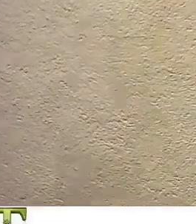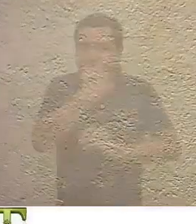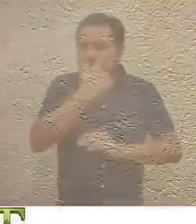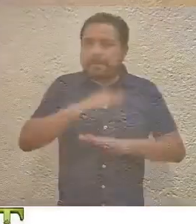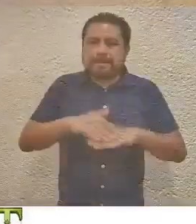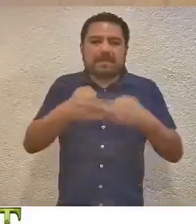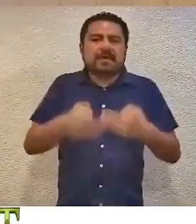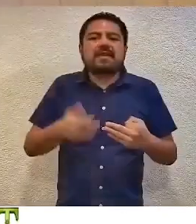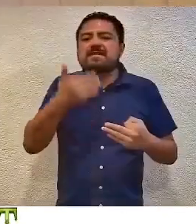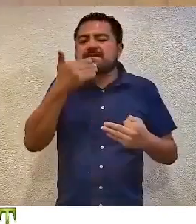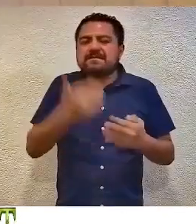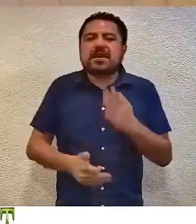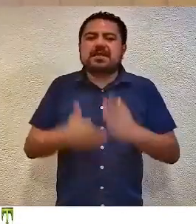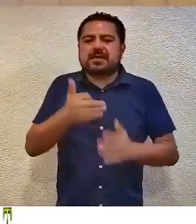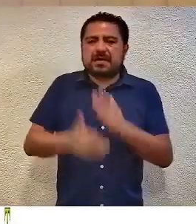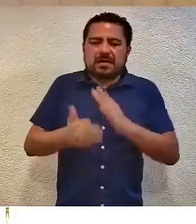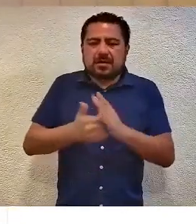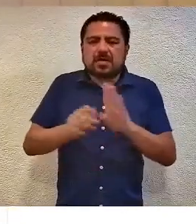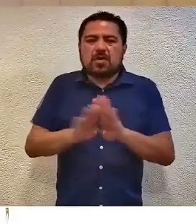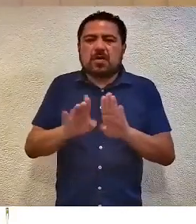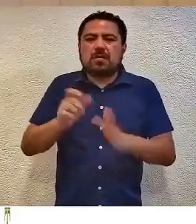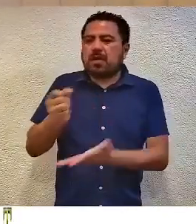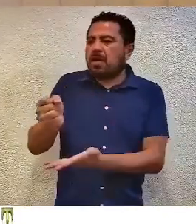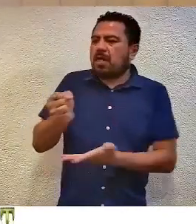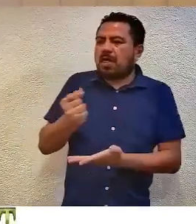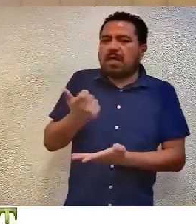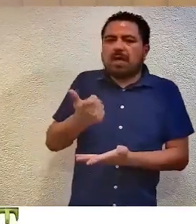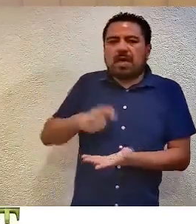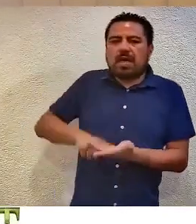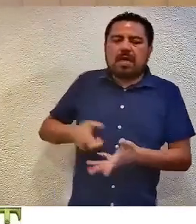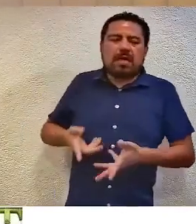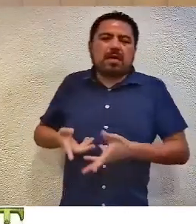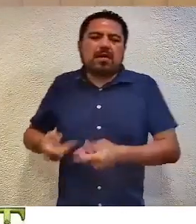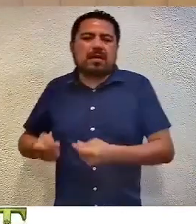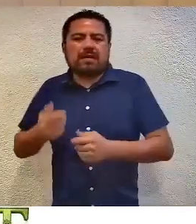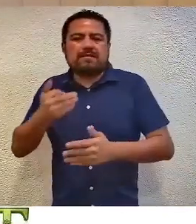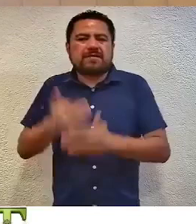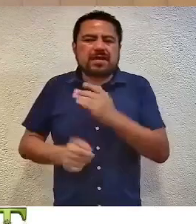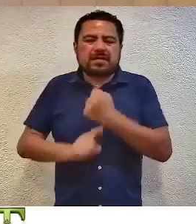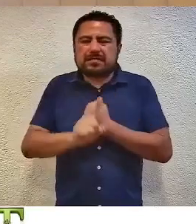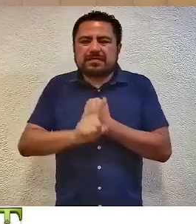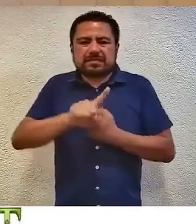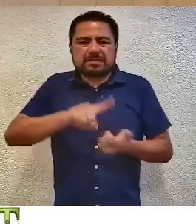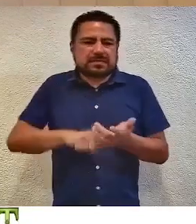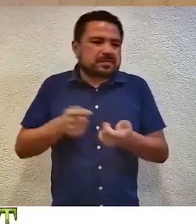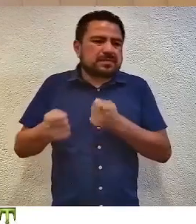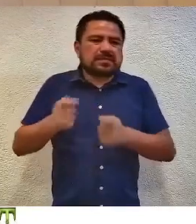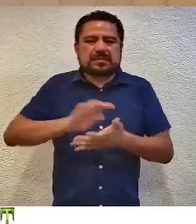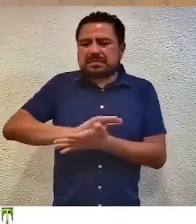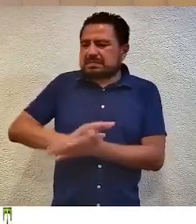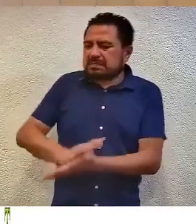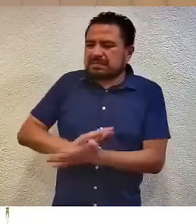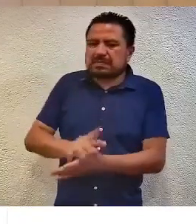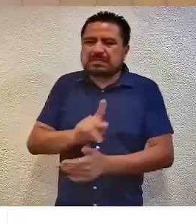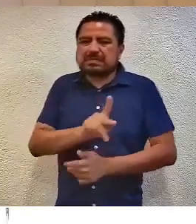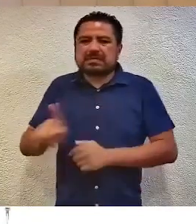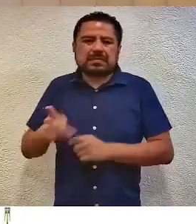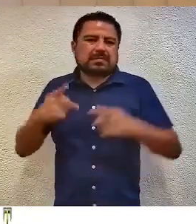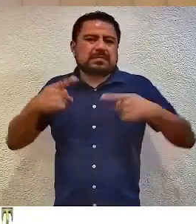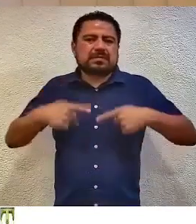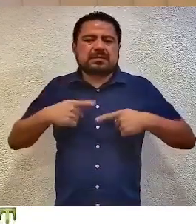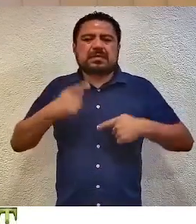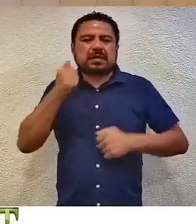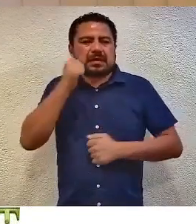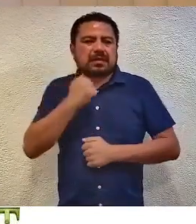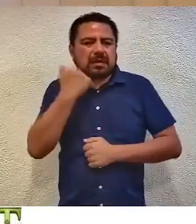ineficaz, robar los recursos del municipio, provocar la inestabilidad del municipio, discriminar a la gente, generar tráfico de